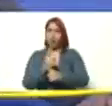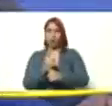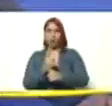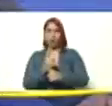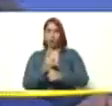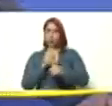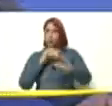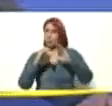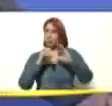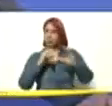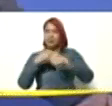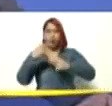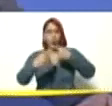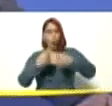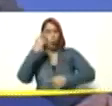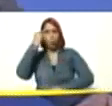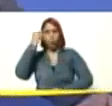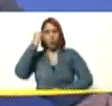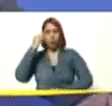comunicación diaria,